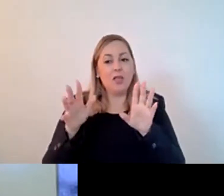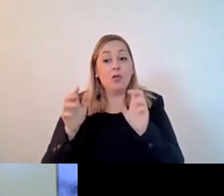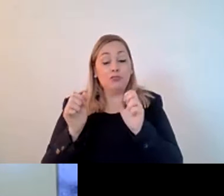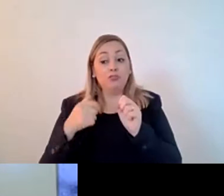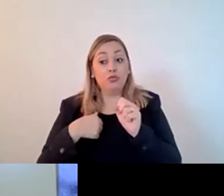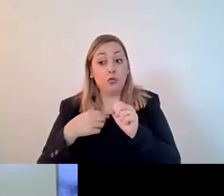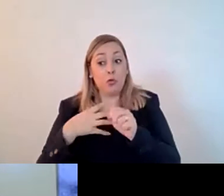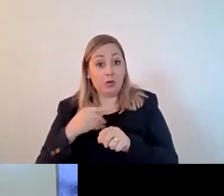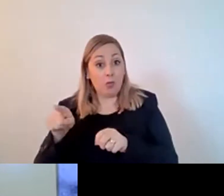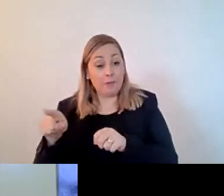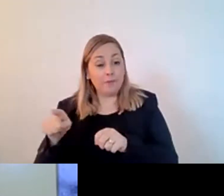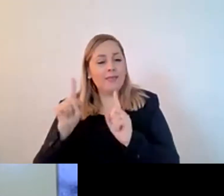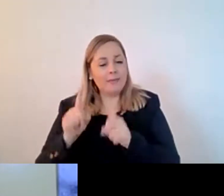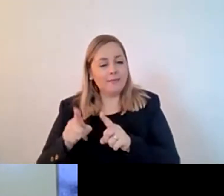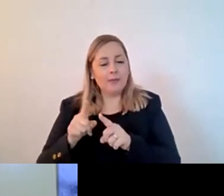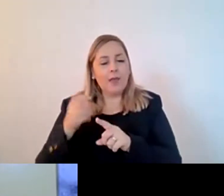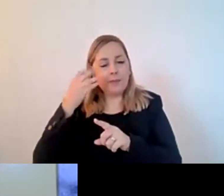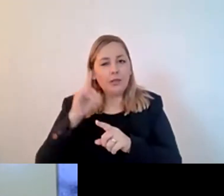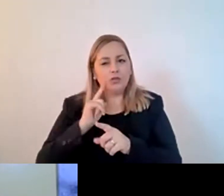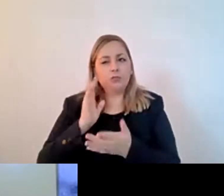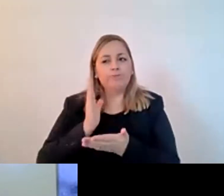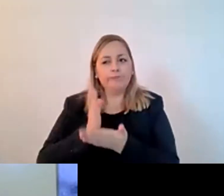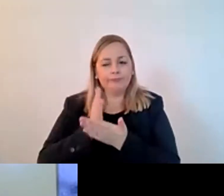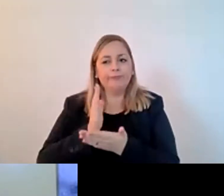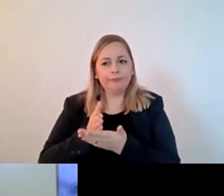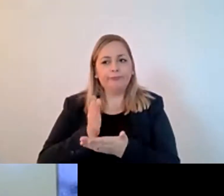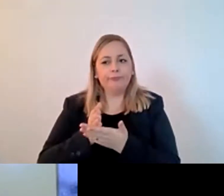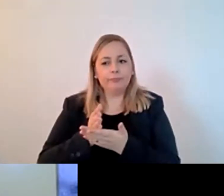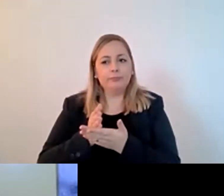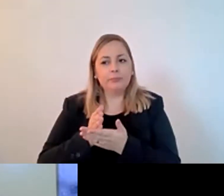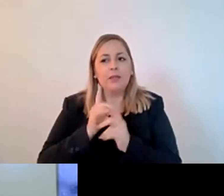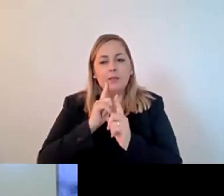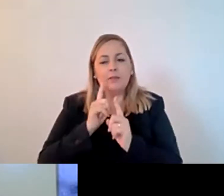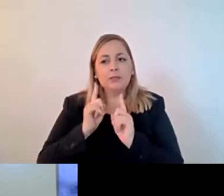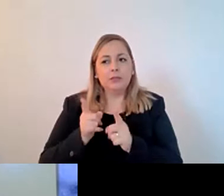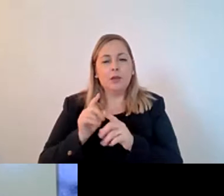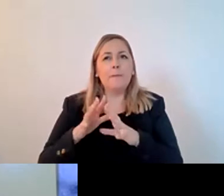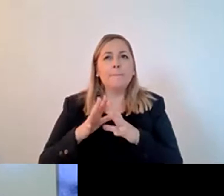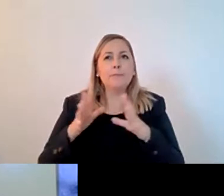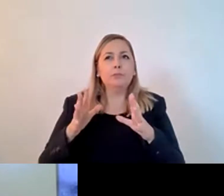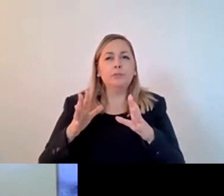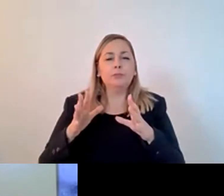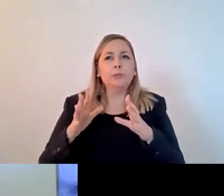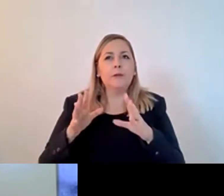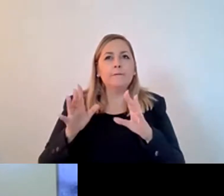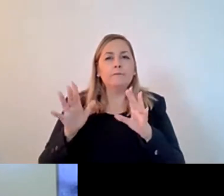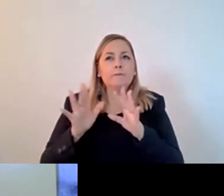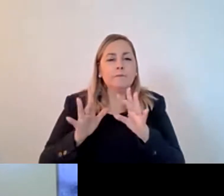que tenía que tener mucha rigurosidad y tenía que tener mucho método